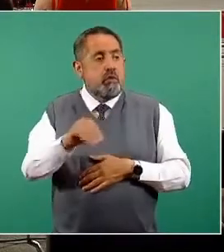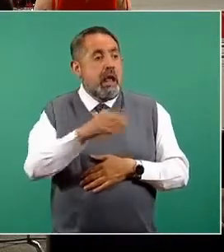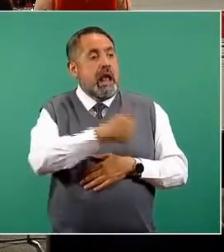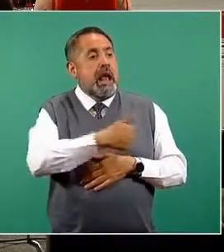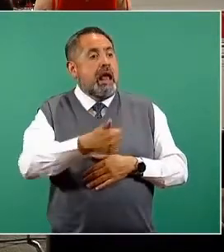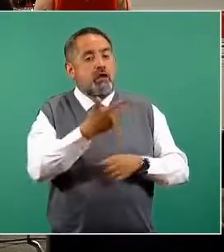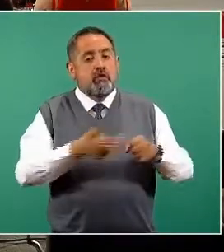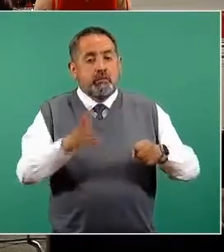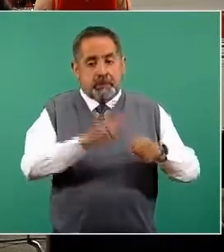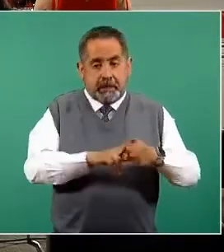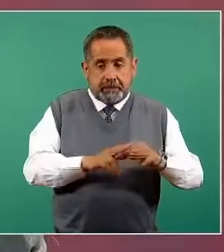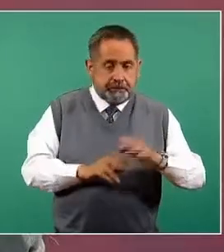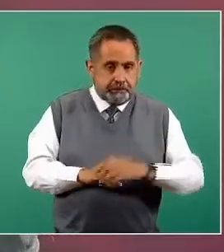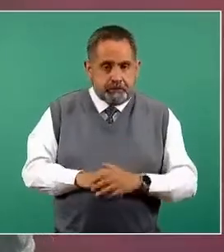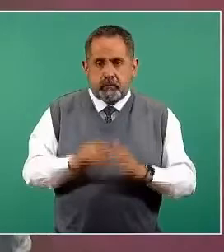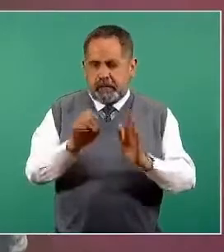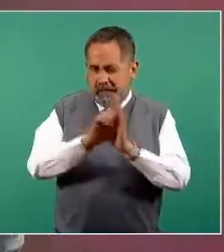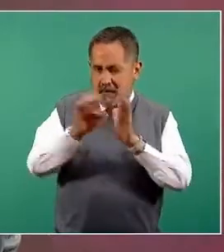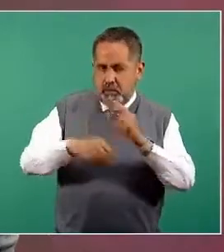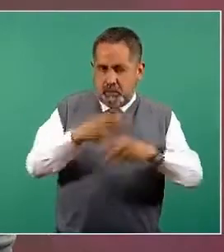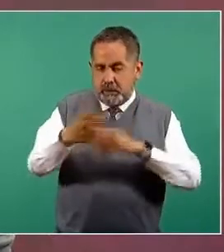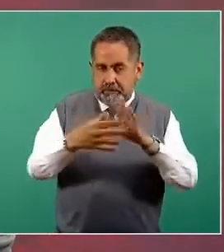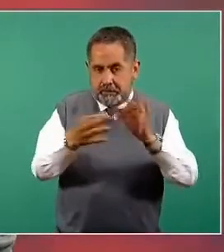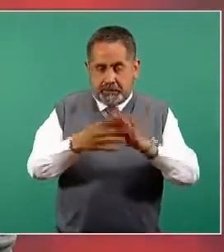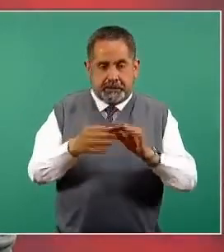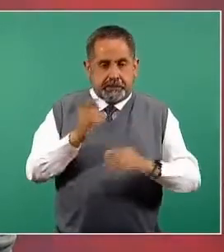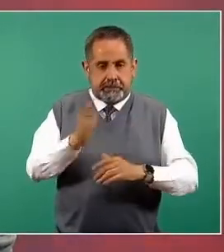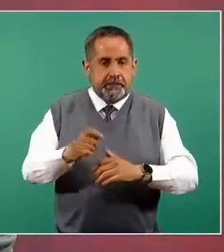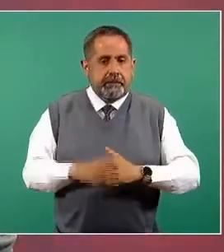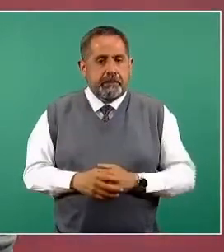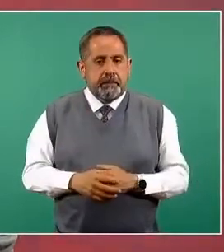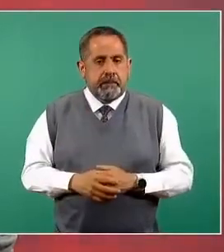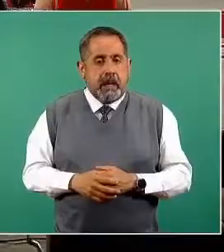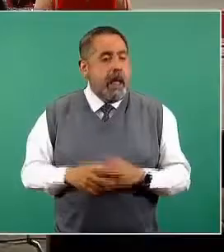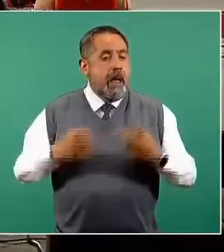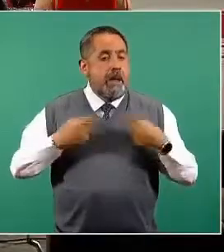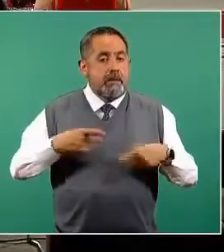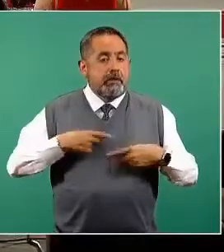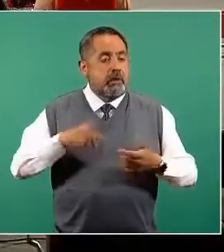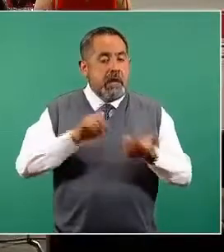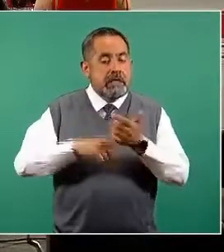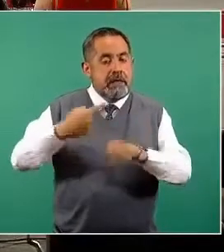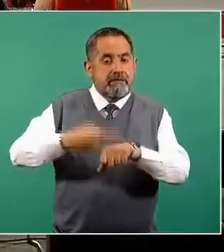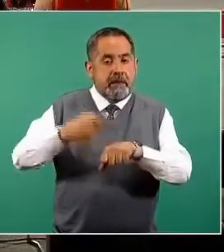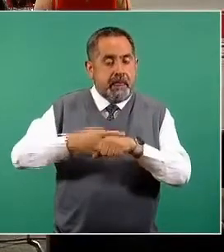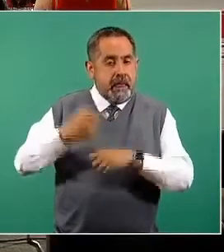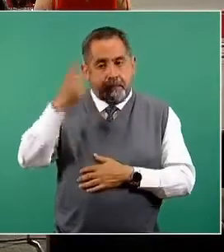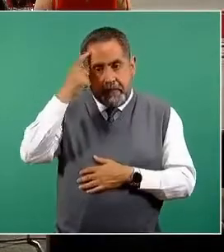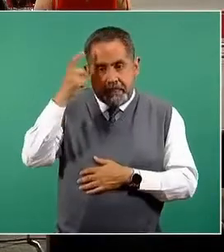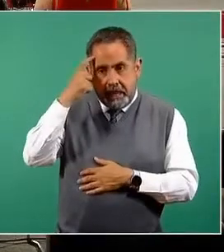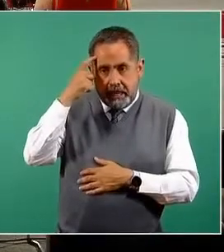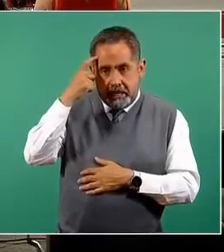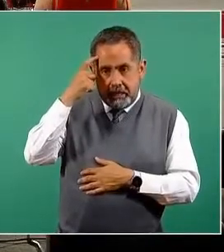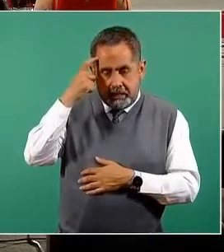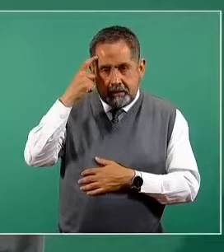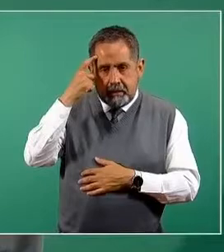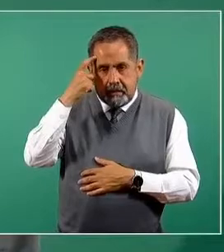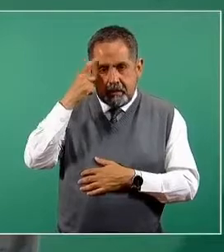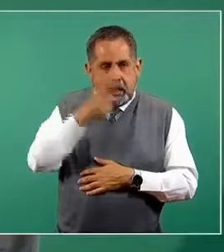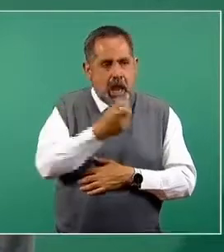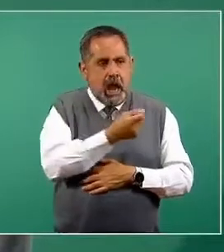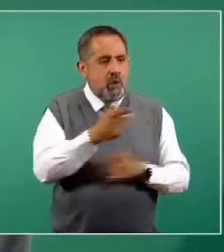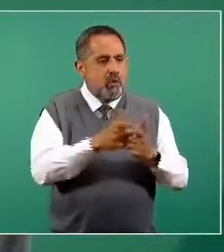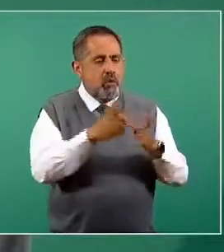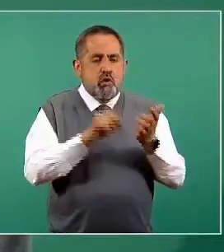hospital. Ahora, el ejemplo que le voy a dar es personas con enfermedad mental que están en ciertas unidades de